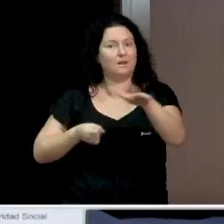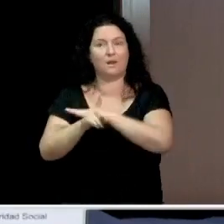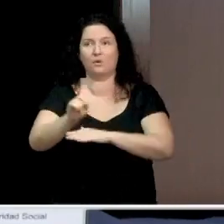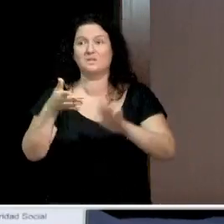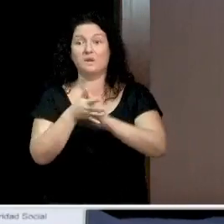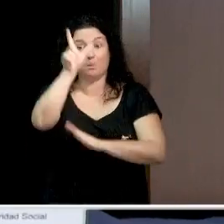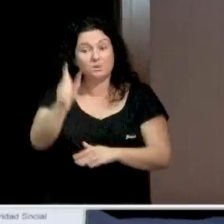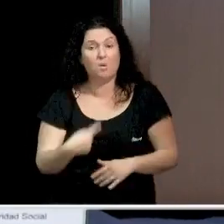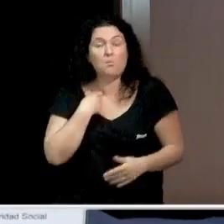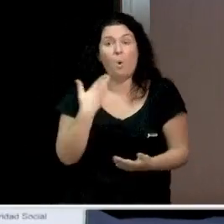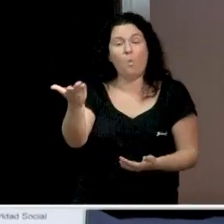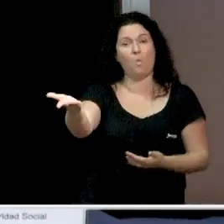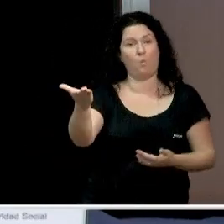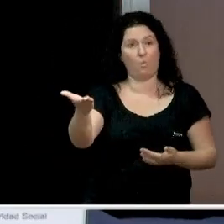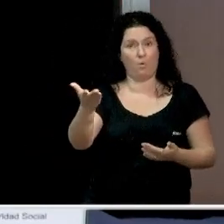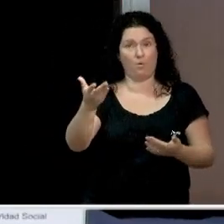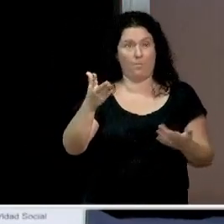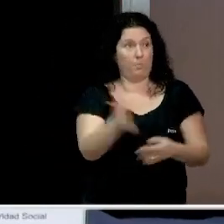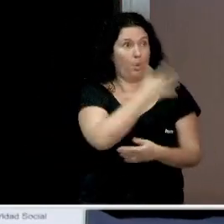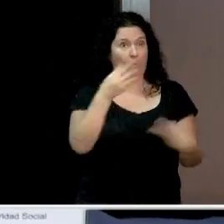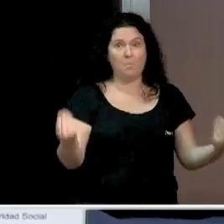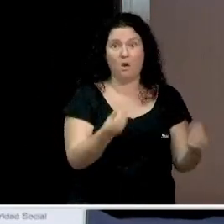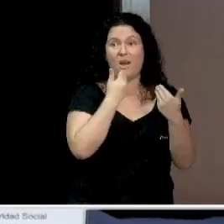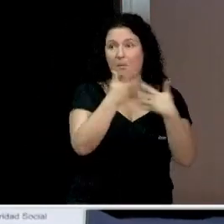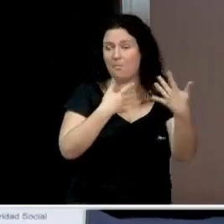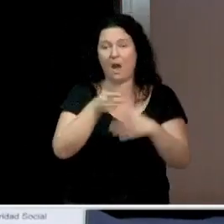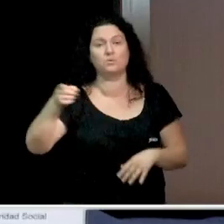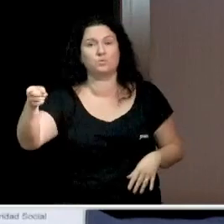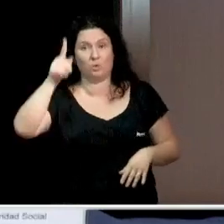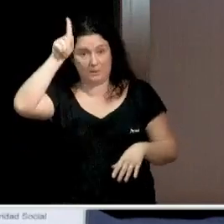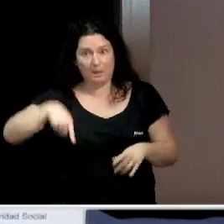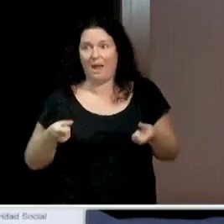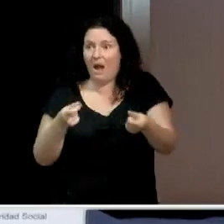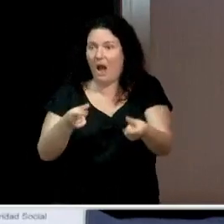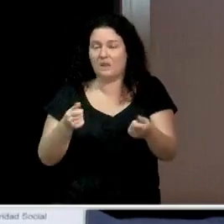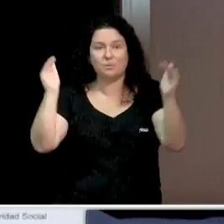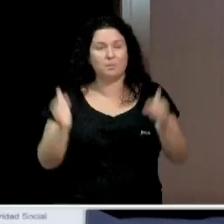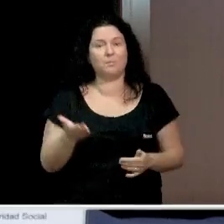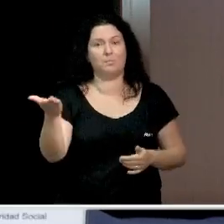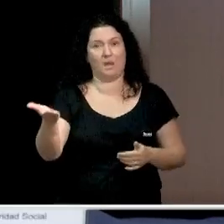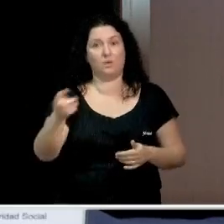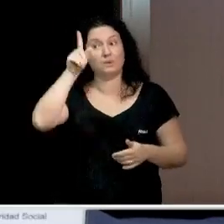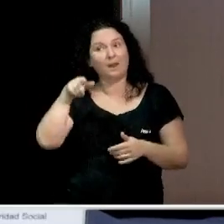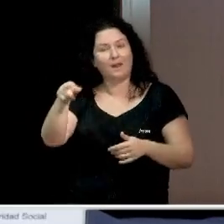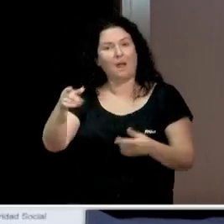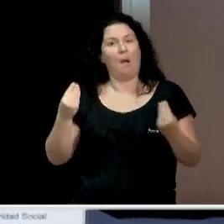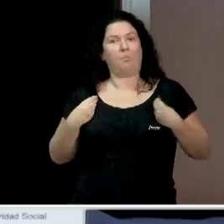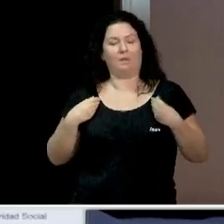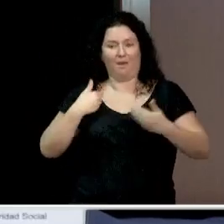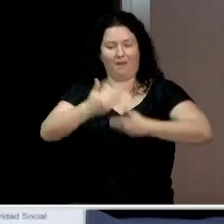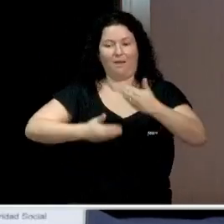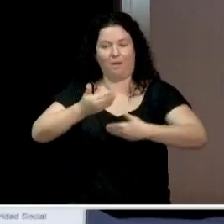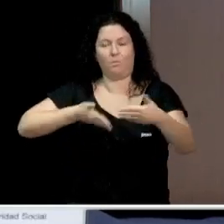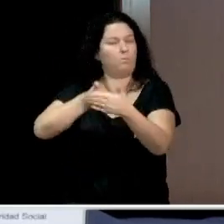de la producción y también se pierde para los mercados de consumo, además de condenar sus posibilidades de